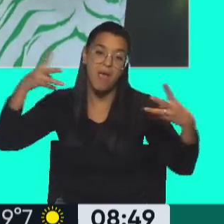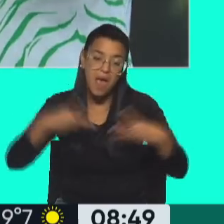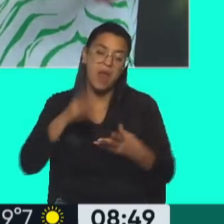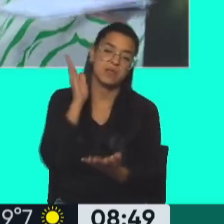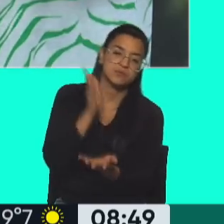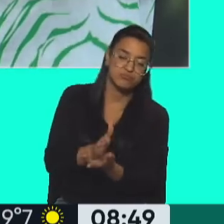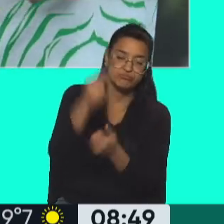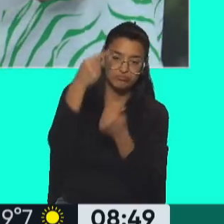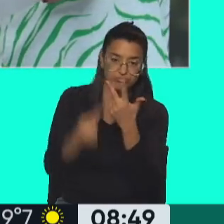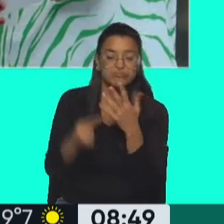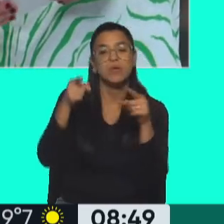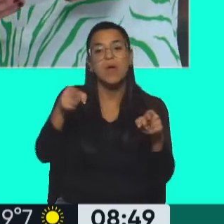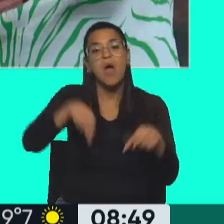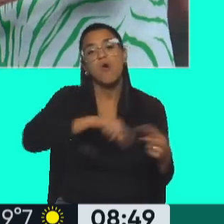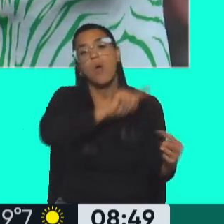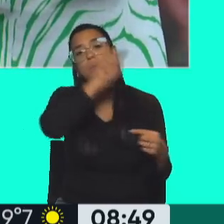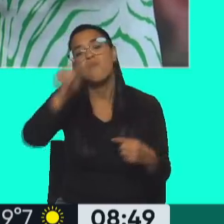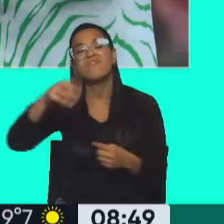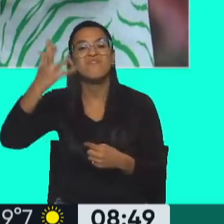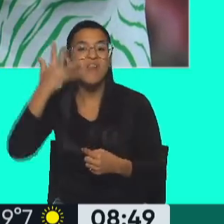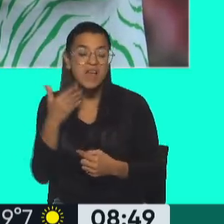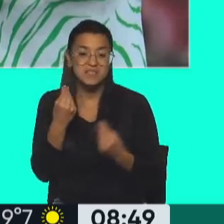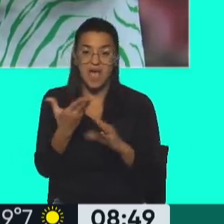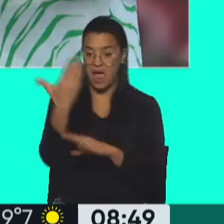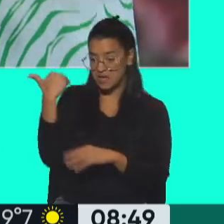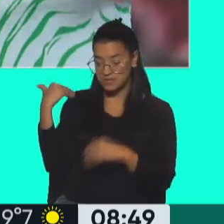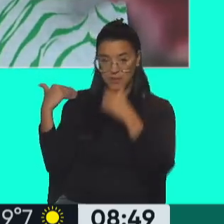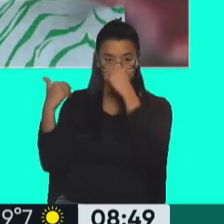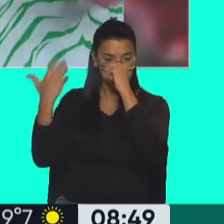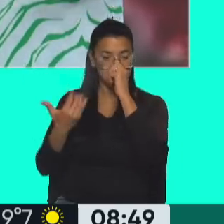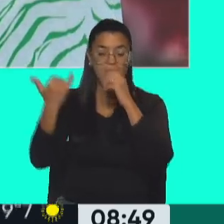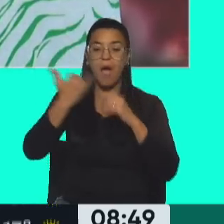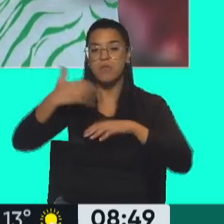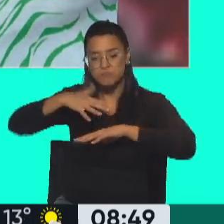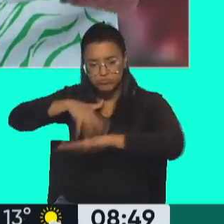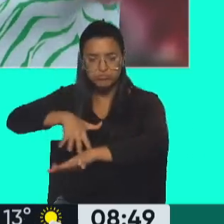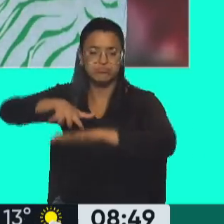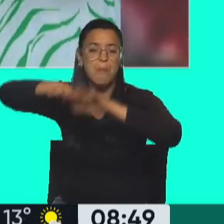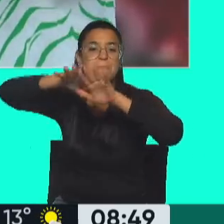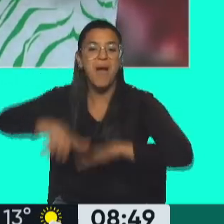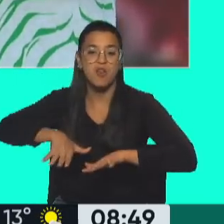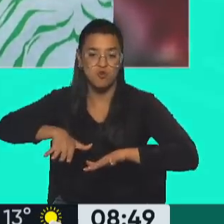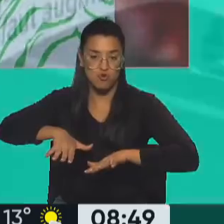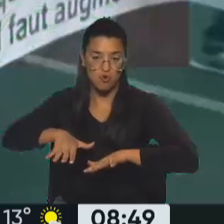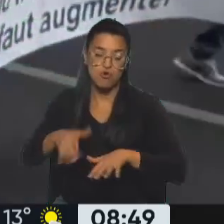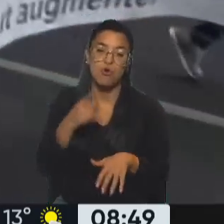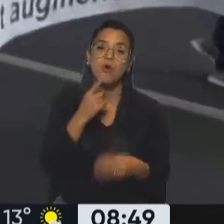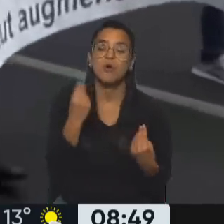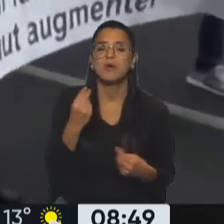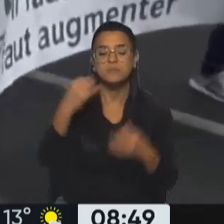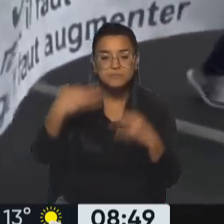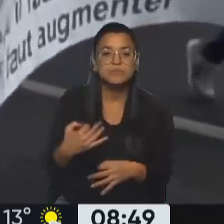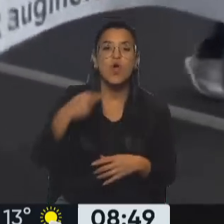Y en este caso nos vamos a Francia porque ayer se registraron movilizaciones y paros precisamente contra